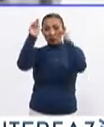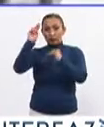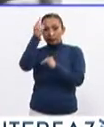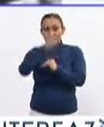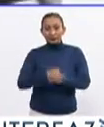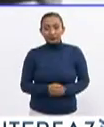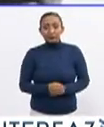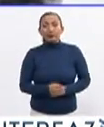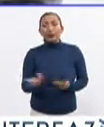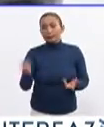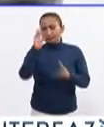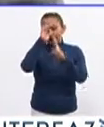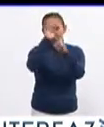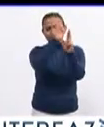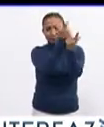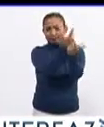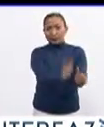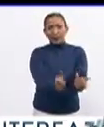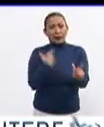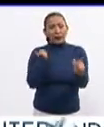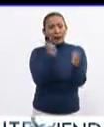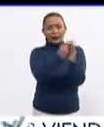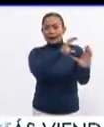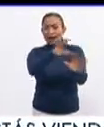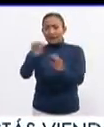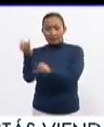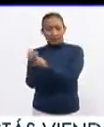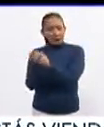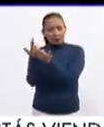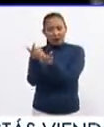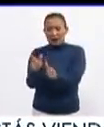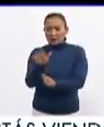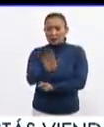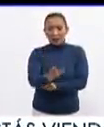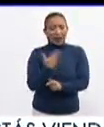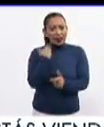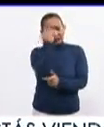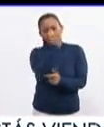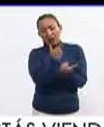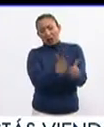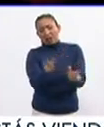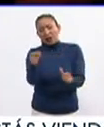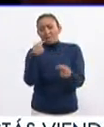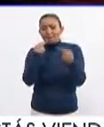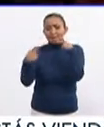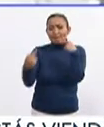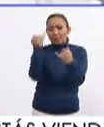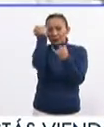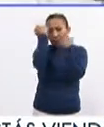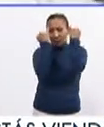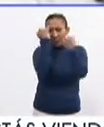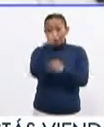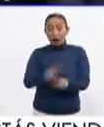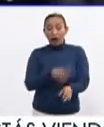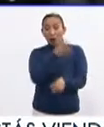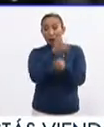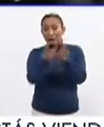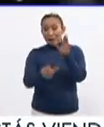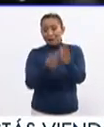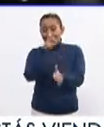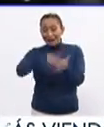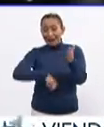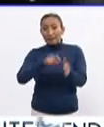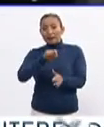superior. Se respetaba la libertad de cátedra, investigación, de libre examen y discusión de ideas. La cuarta reforma se